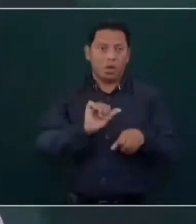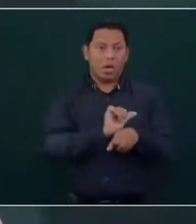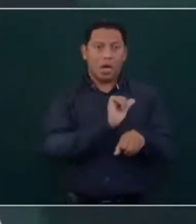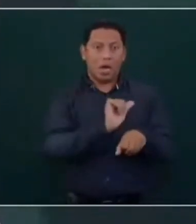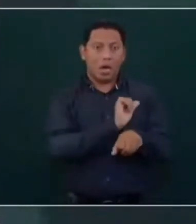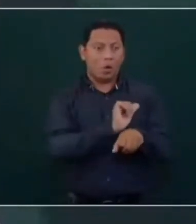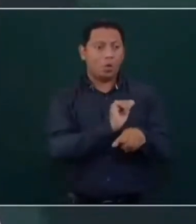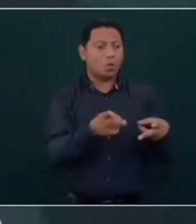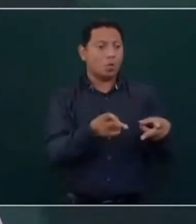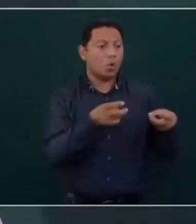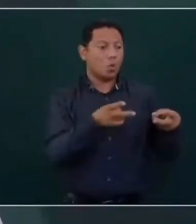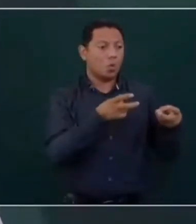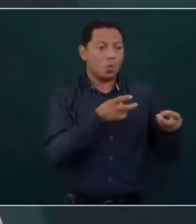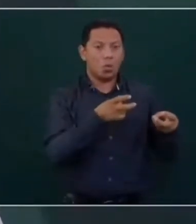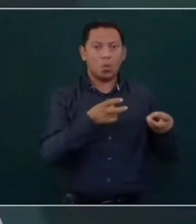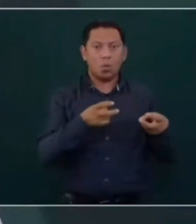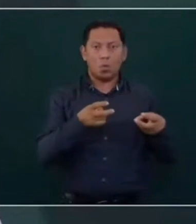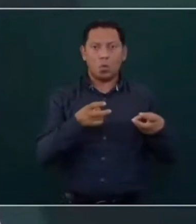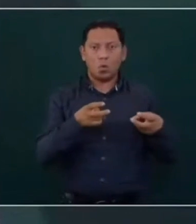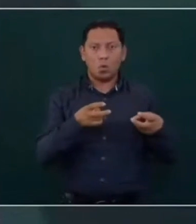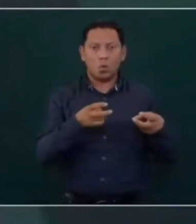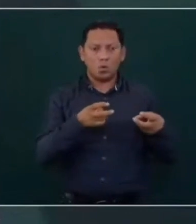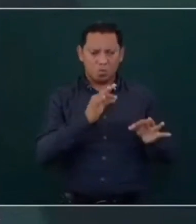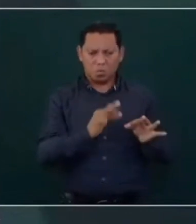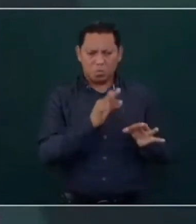tampoco hay cifra negra,